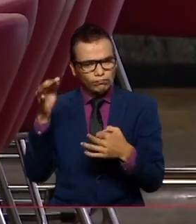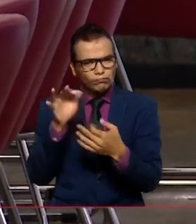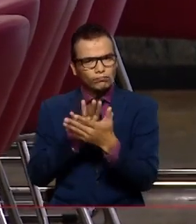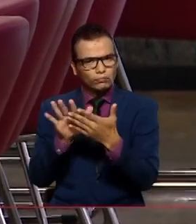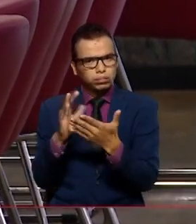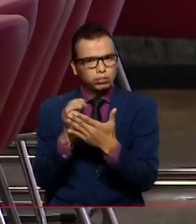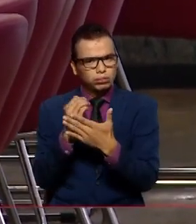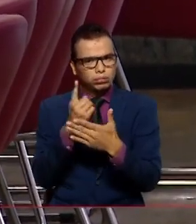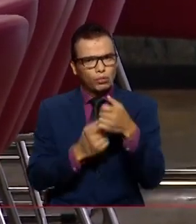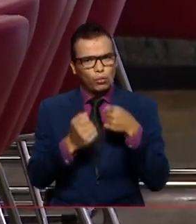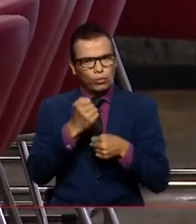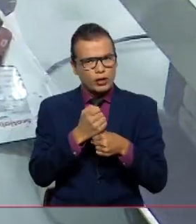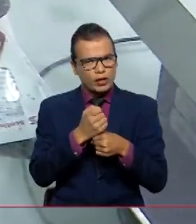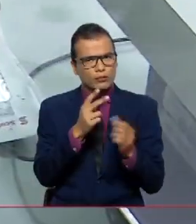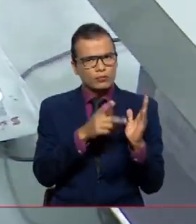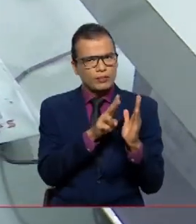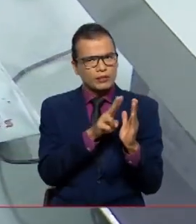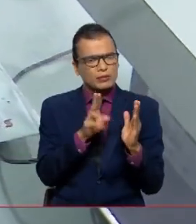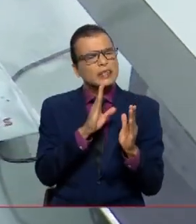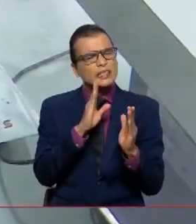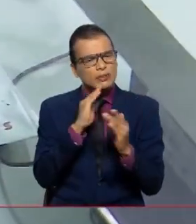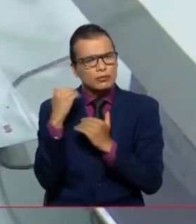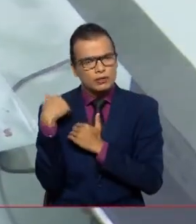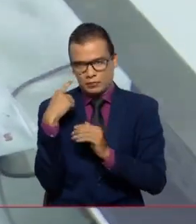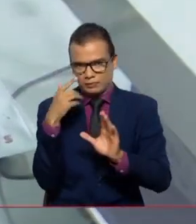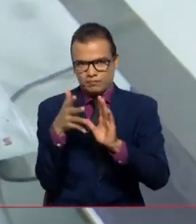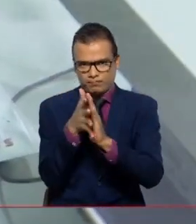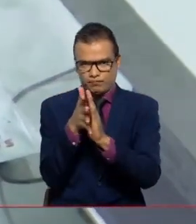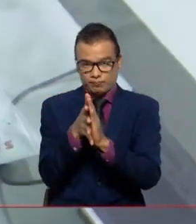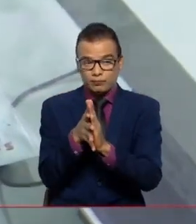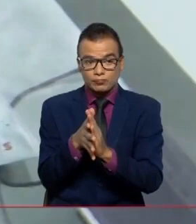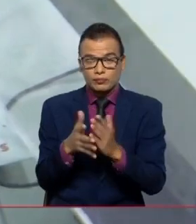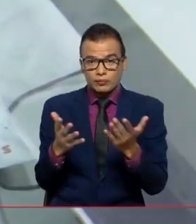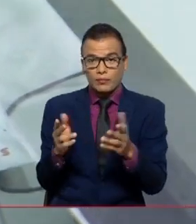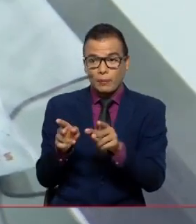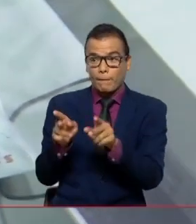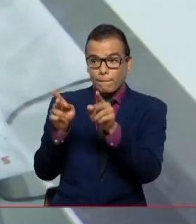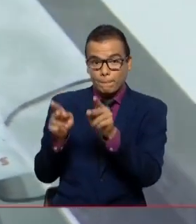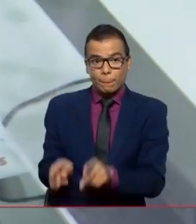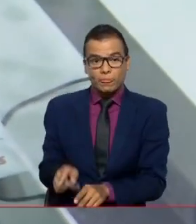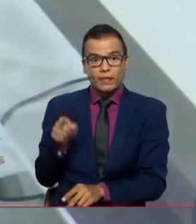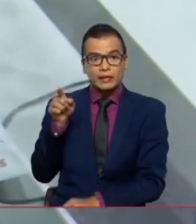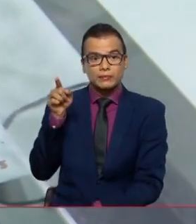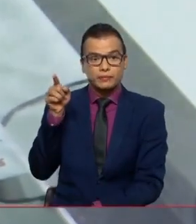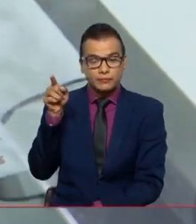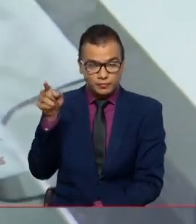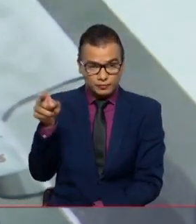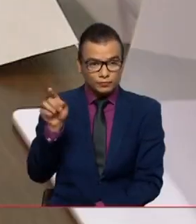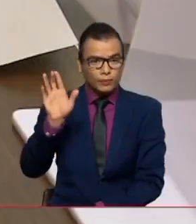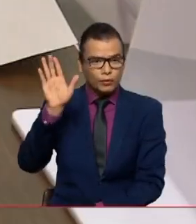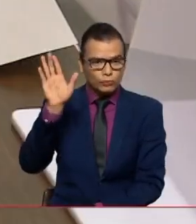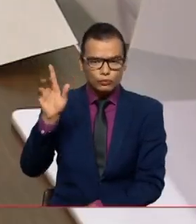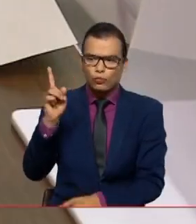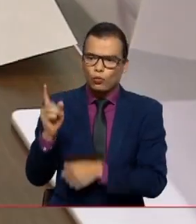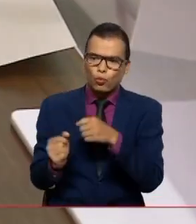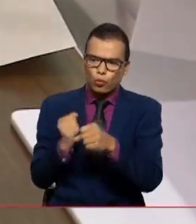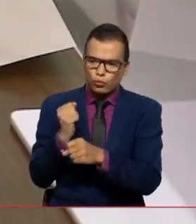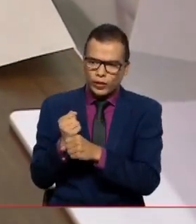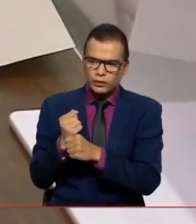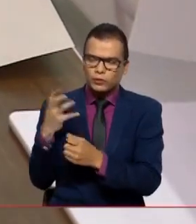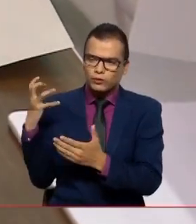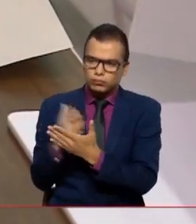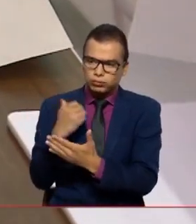Lo primero que se debe tener en cuenta es que toda persona que clasifique dentro de sus movimientos y gravámenes económicos anuales